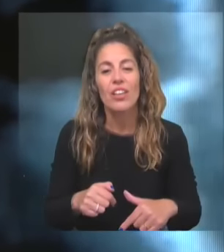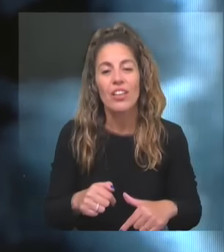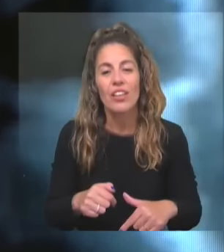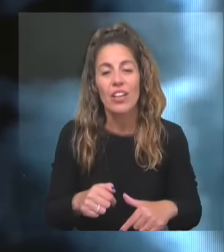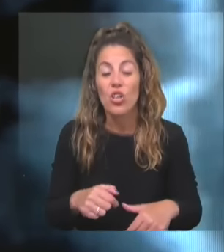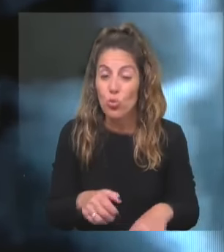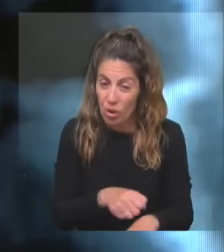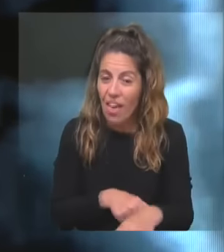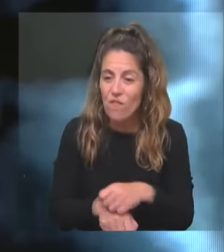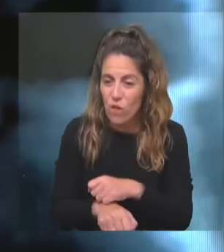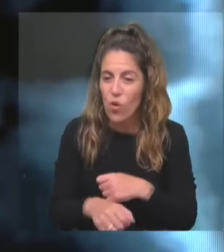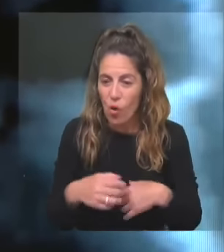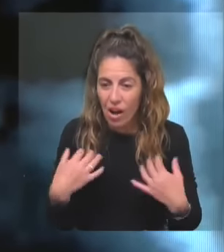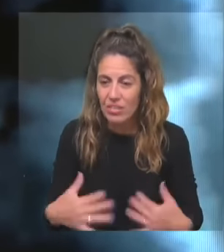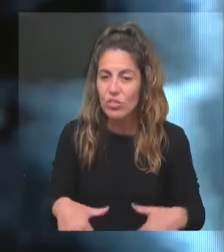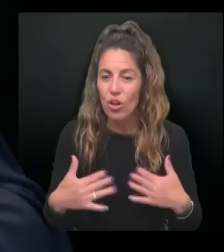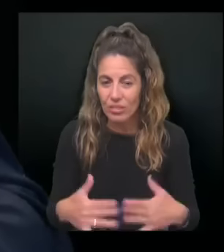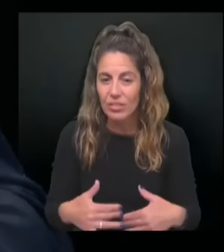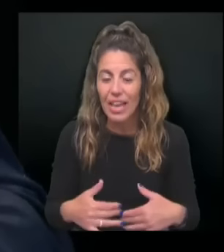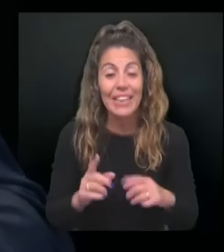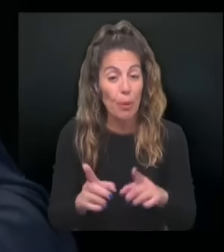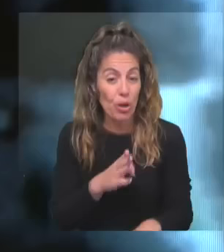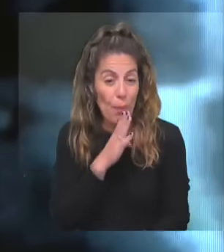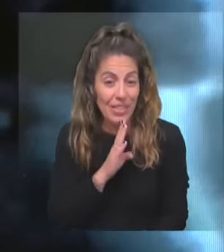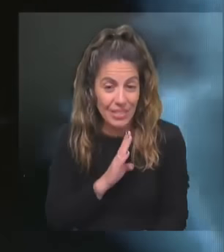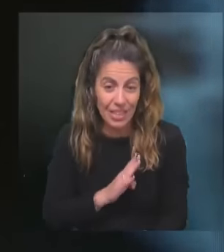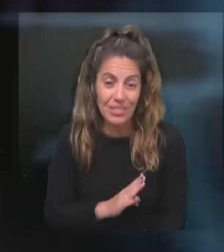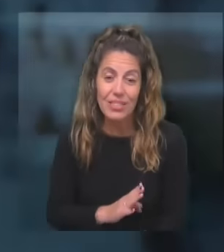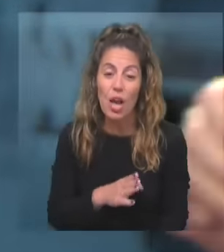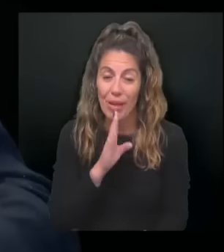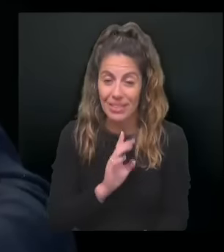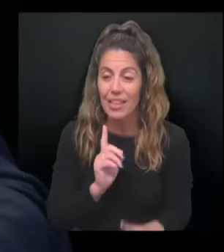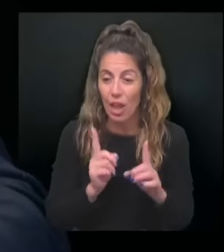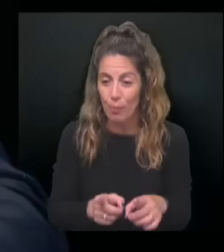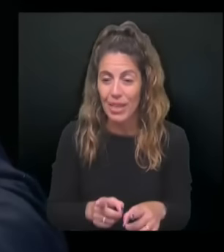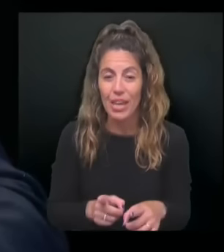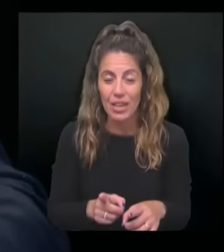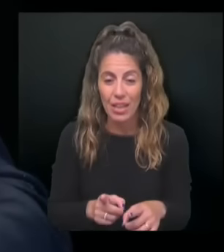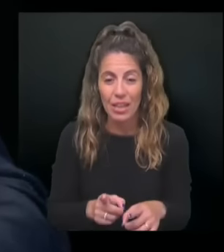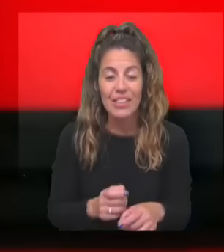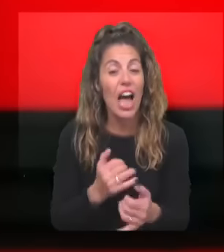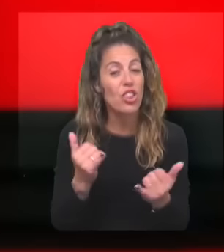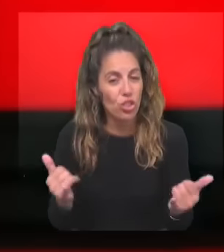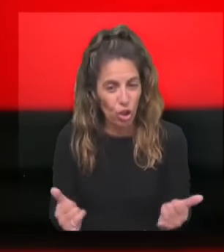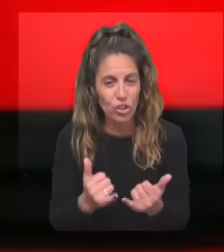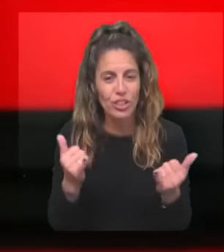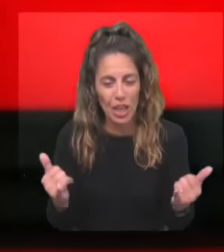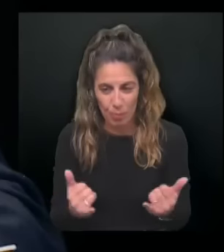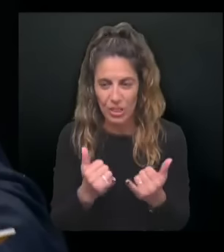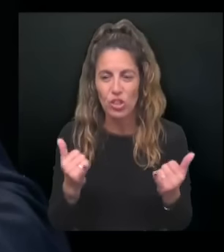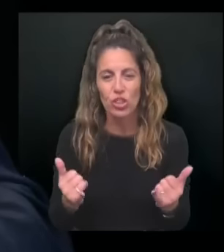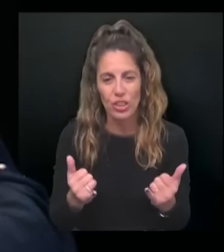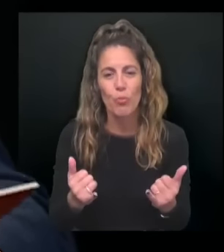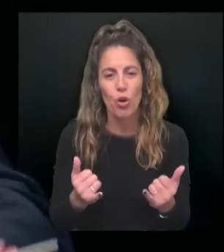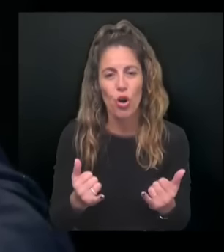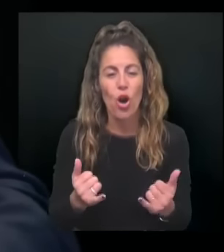un esfuerzo titánico. Y una paciencia, paciencia, ¿no? Porque sí, debe estar llena de obstáculos